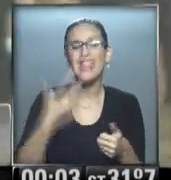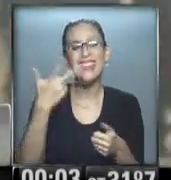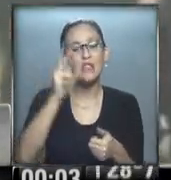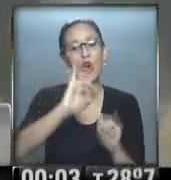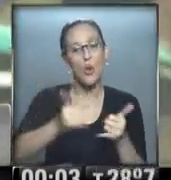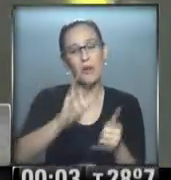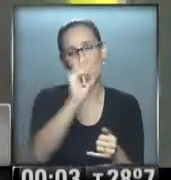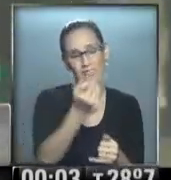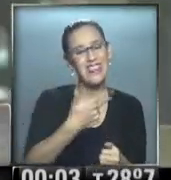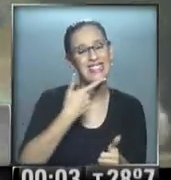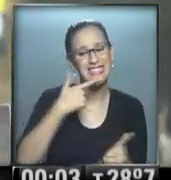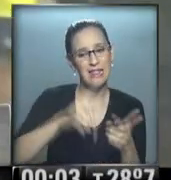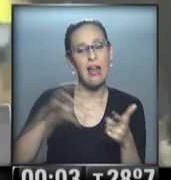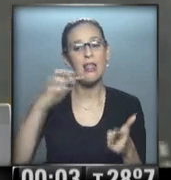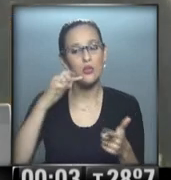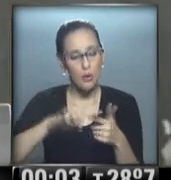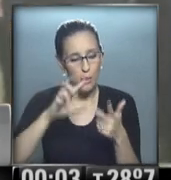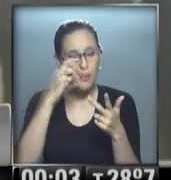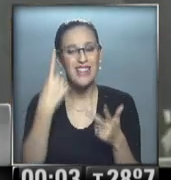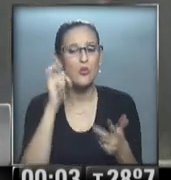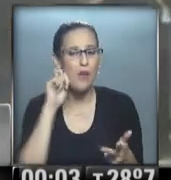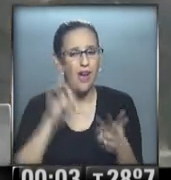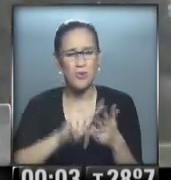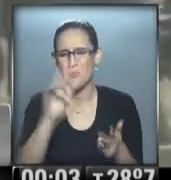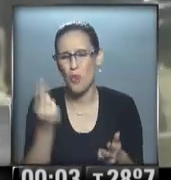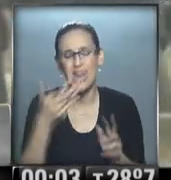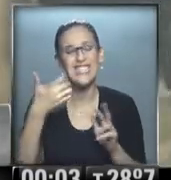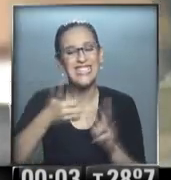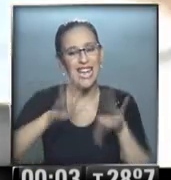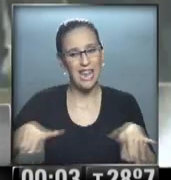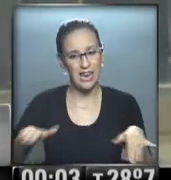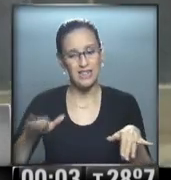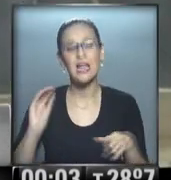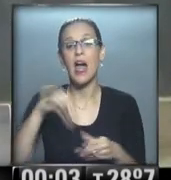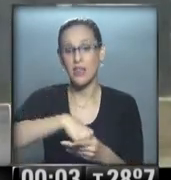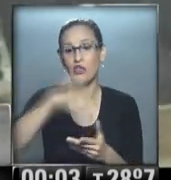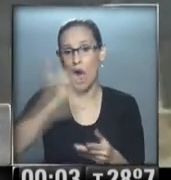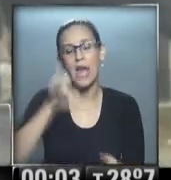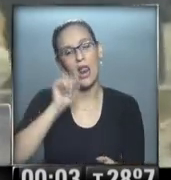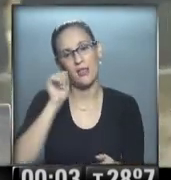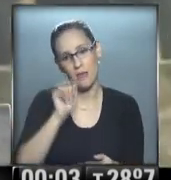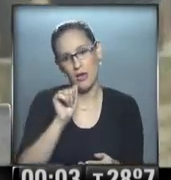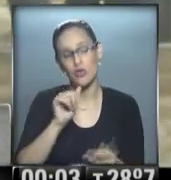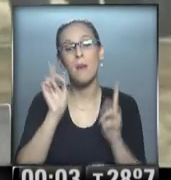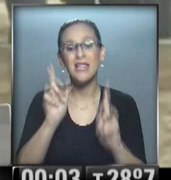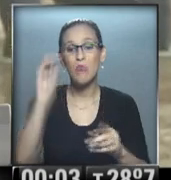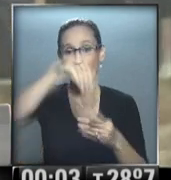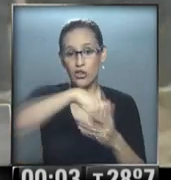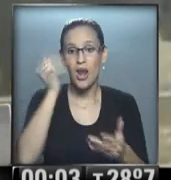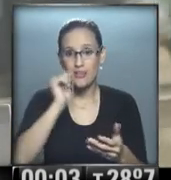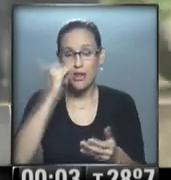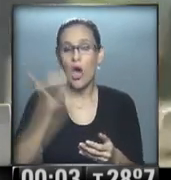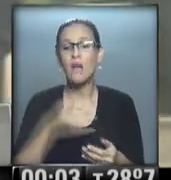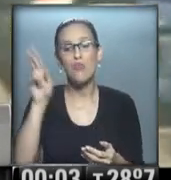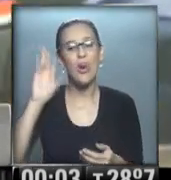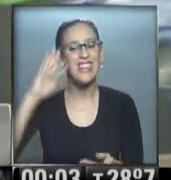murieron, 17, 19 años y 21 años. Hay 6 niños dentro de los 22 heridos. Dentro de esos heridos hay una chica